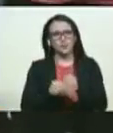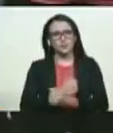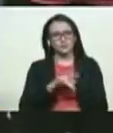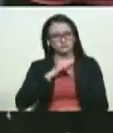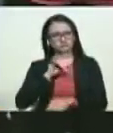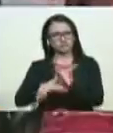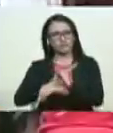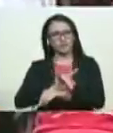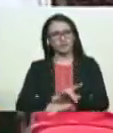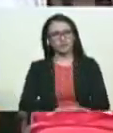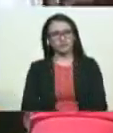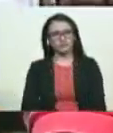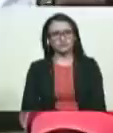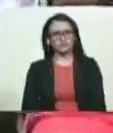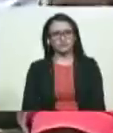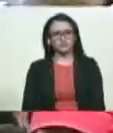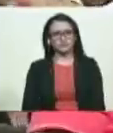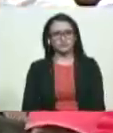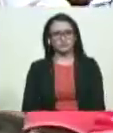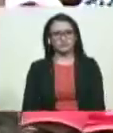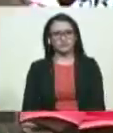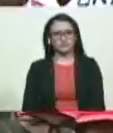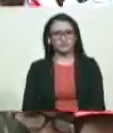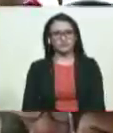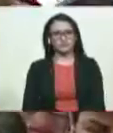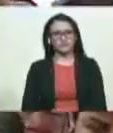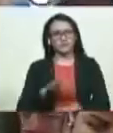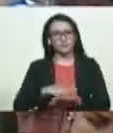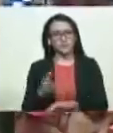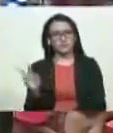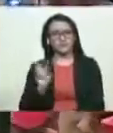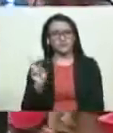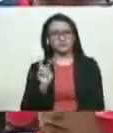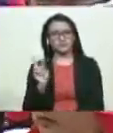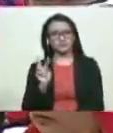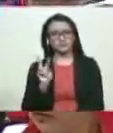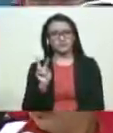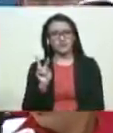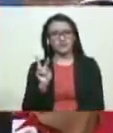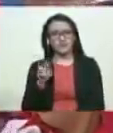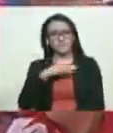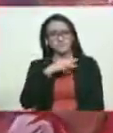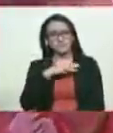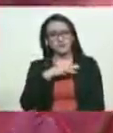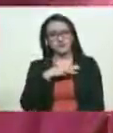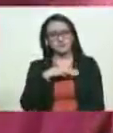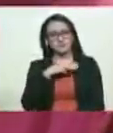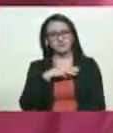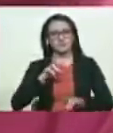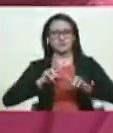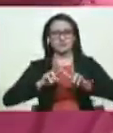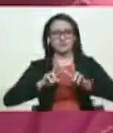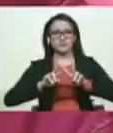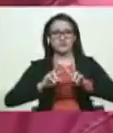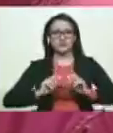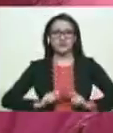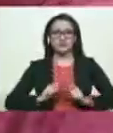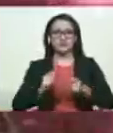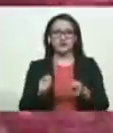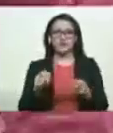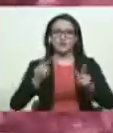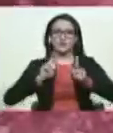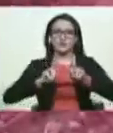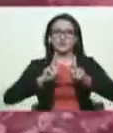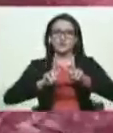miento porque porque en venezuela está la gran misión vivienda venezuela que le entregado viviendas